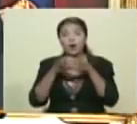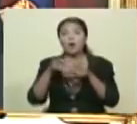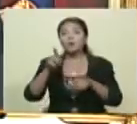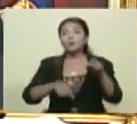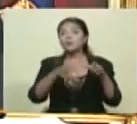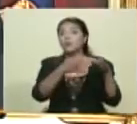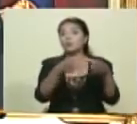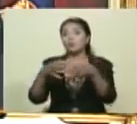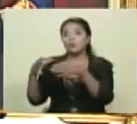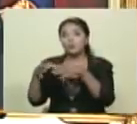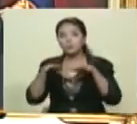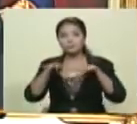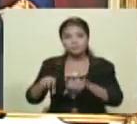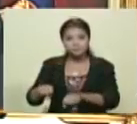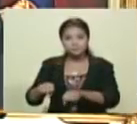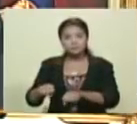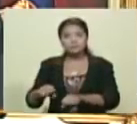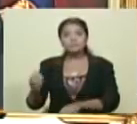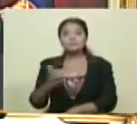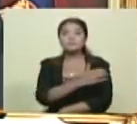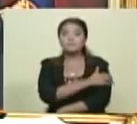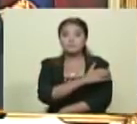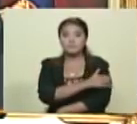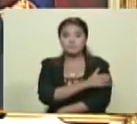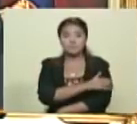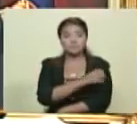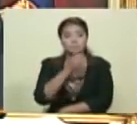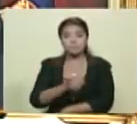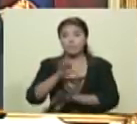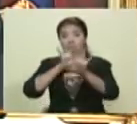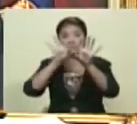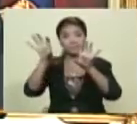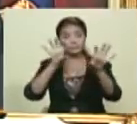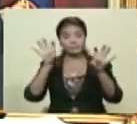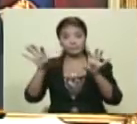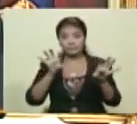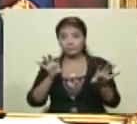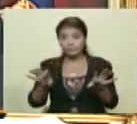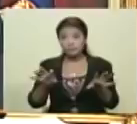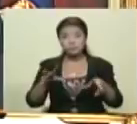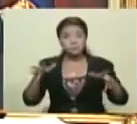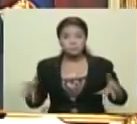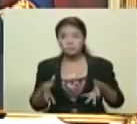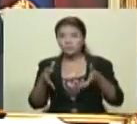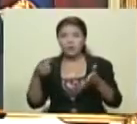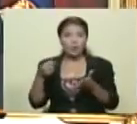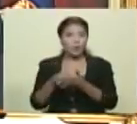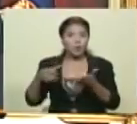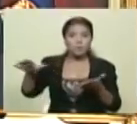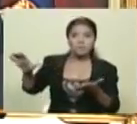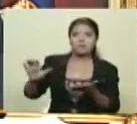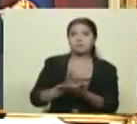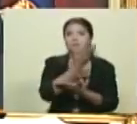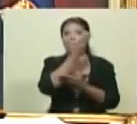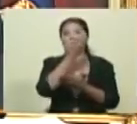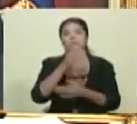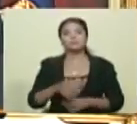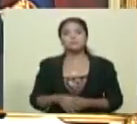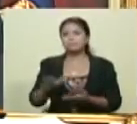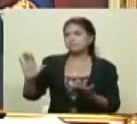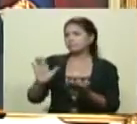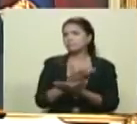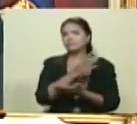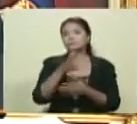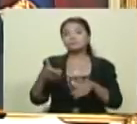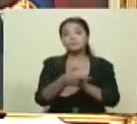local, la derecha y la ultraderecha de nuestros países que han provocado golpes de estados, el derrumbe de